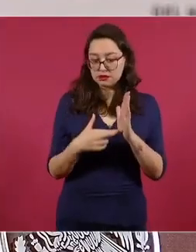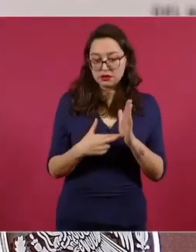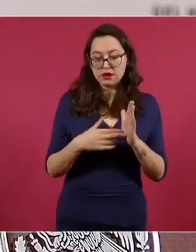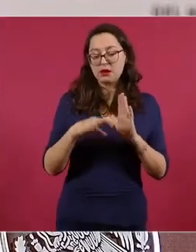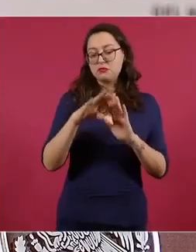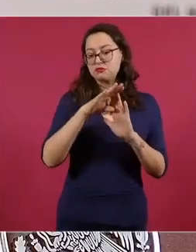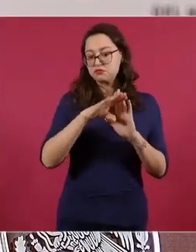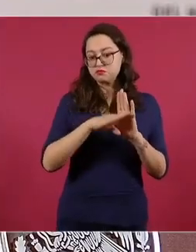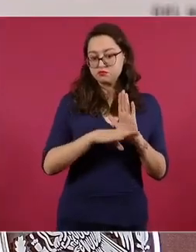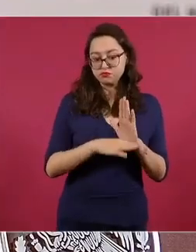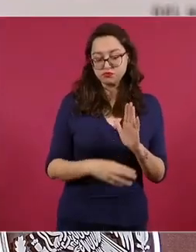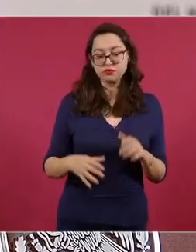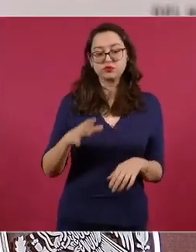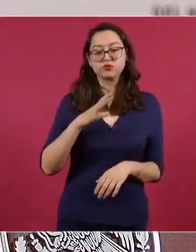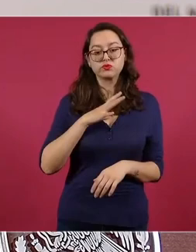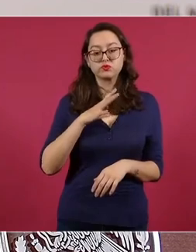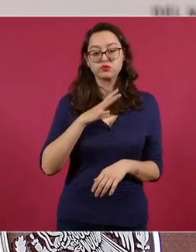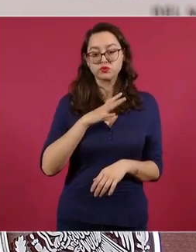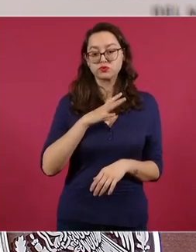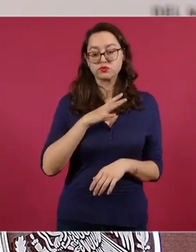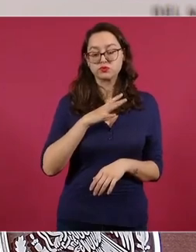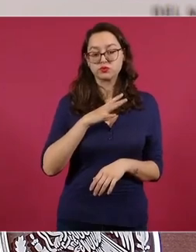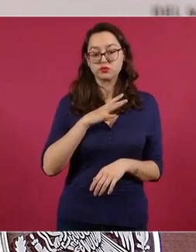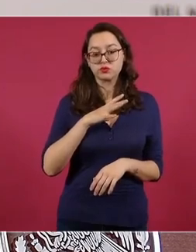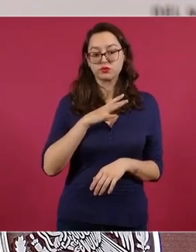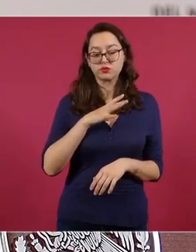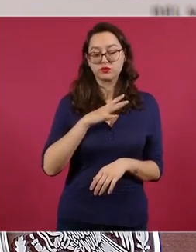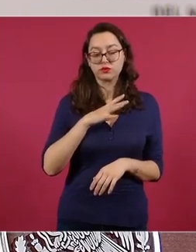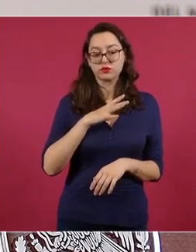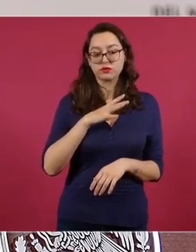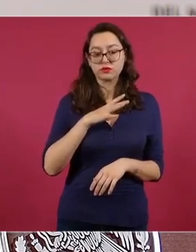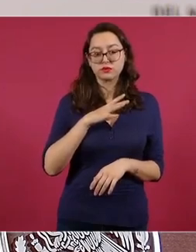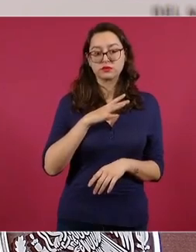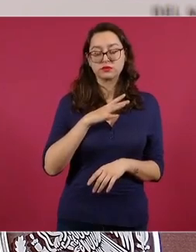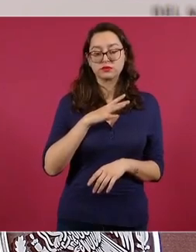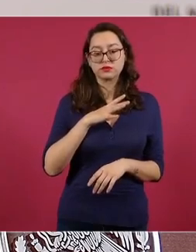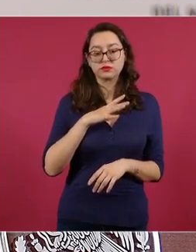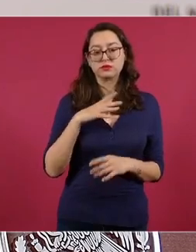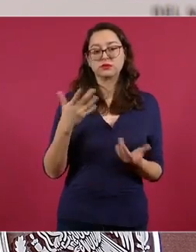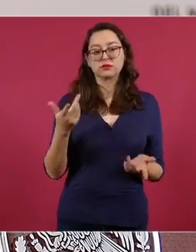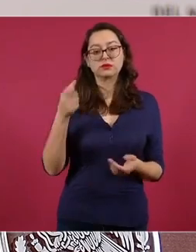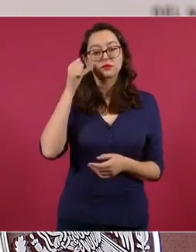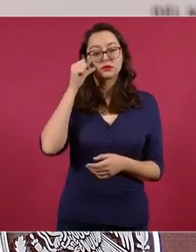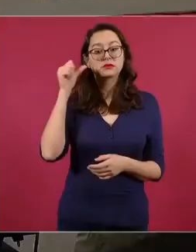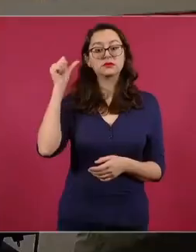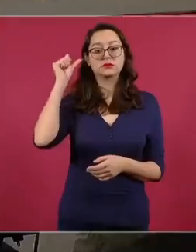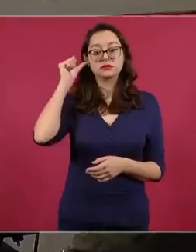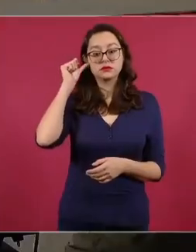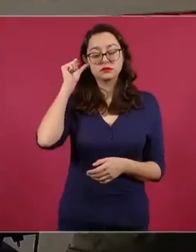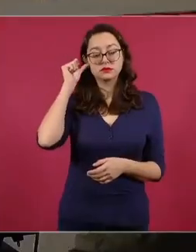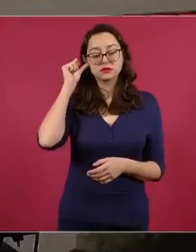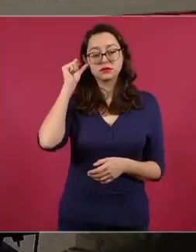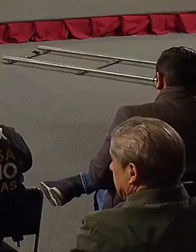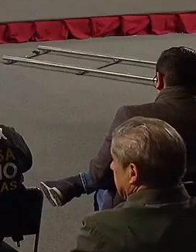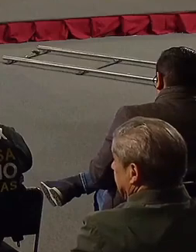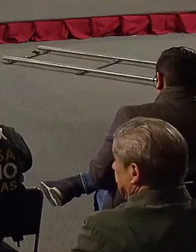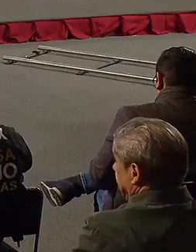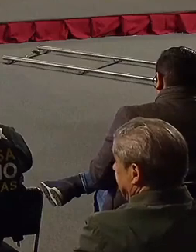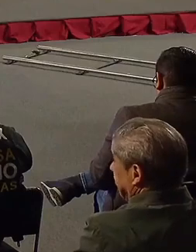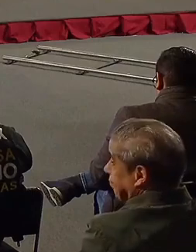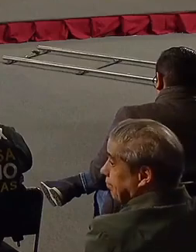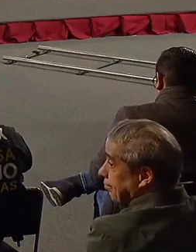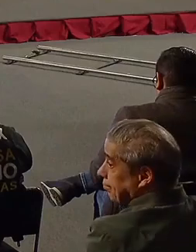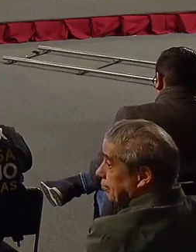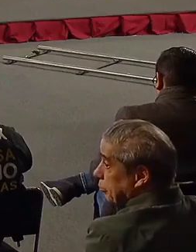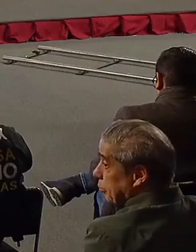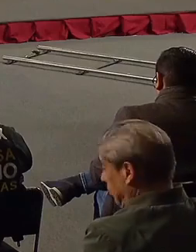sus bases. Ayer o antier firmamos con la Auditoría Superior de la